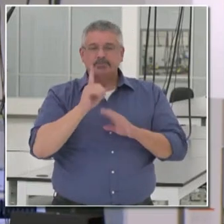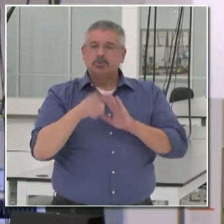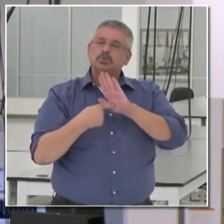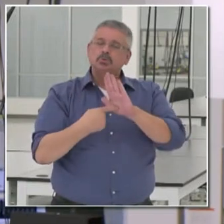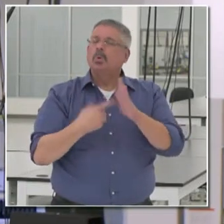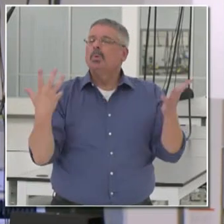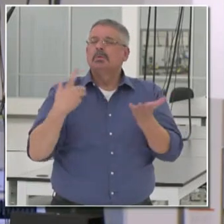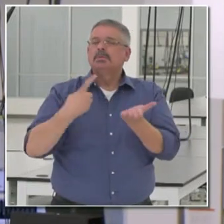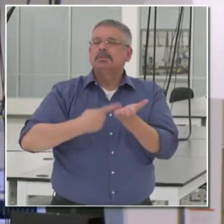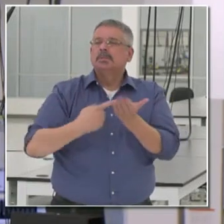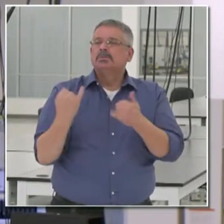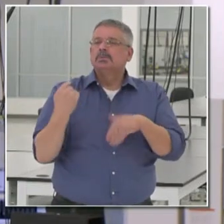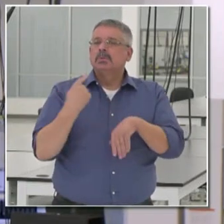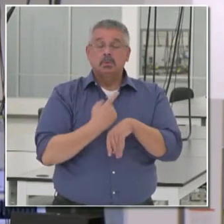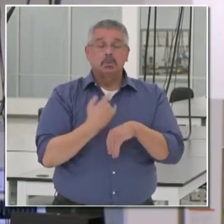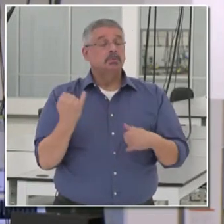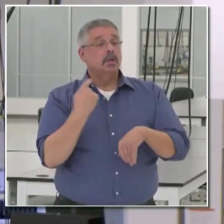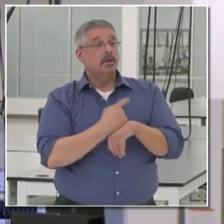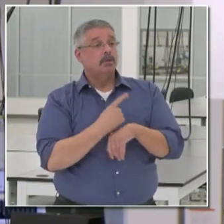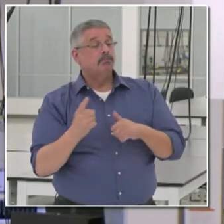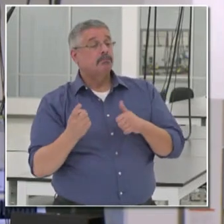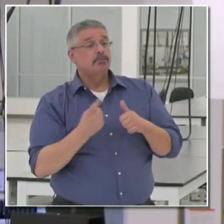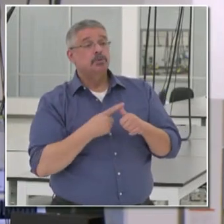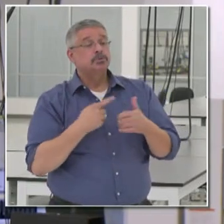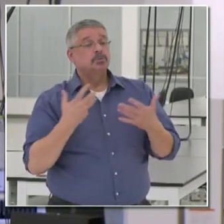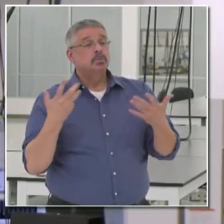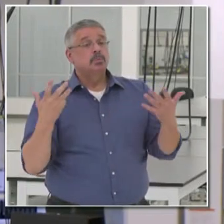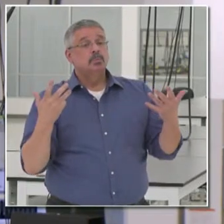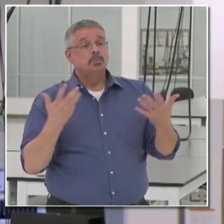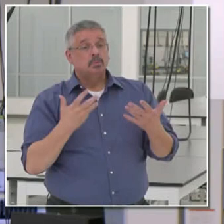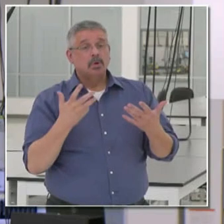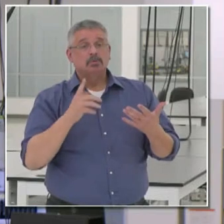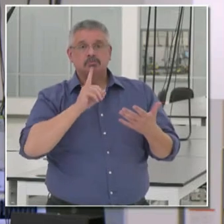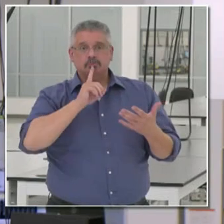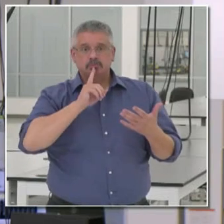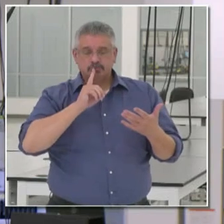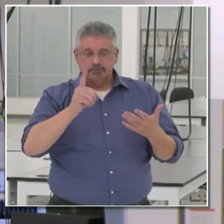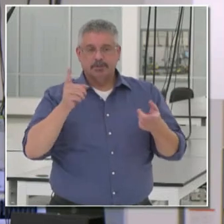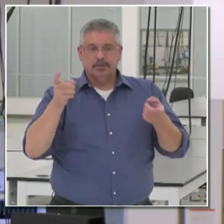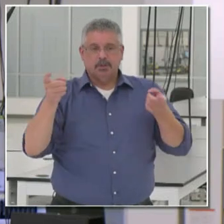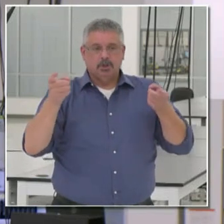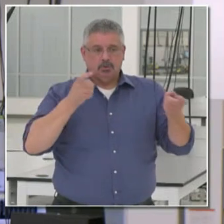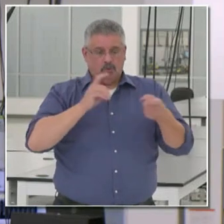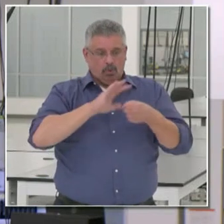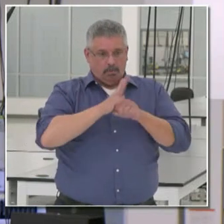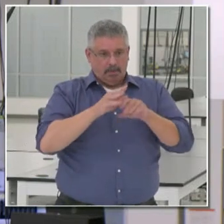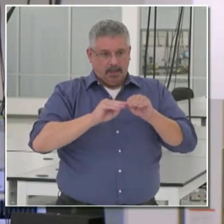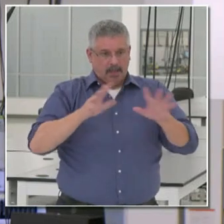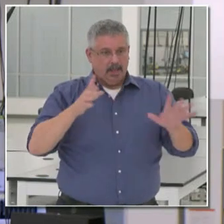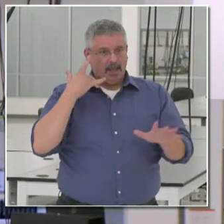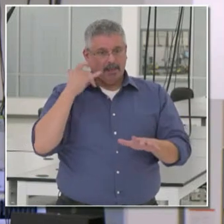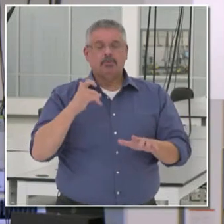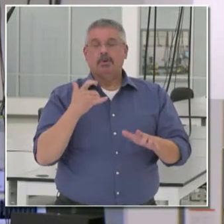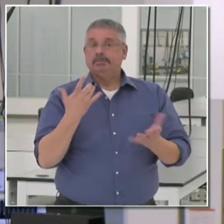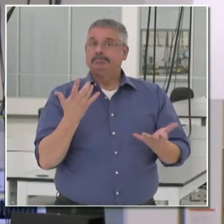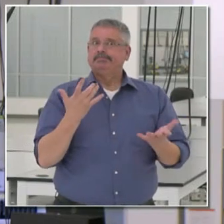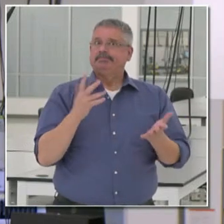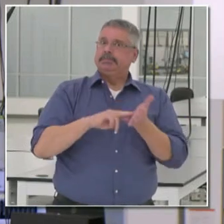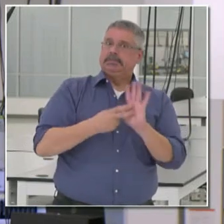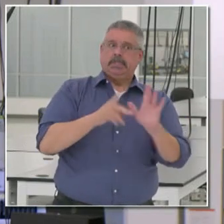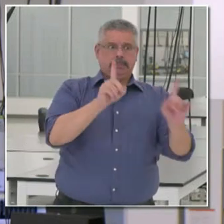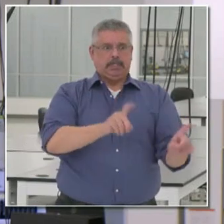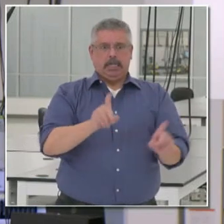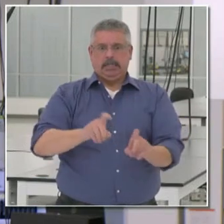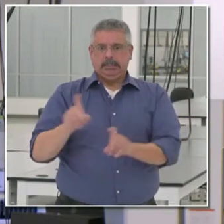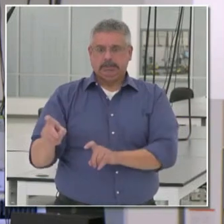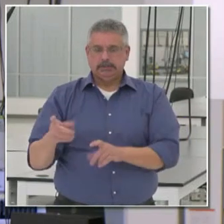la materia de la que hablamos hoy el primer paso el día de hoy para realmente poder controlar la pandemia en california